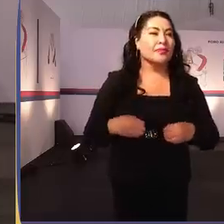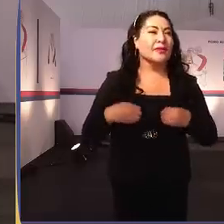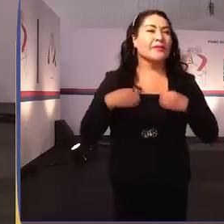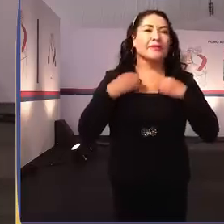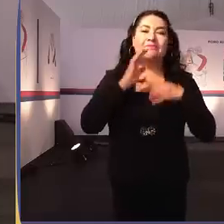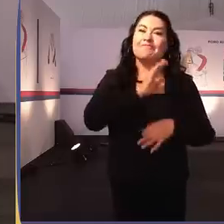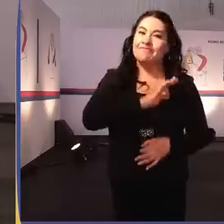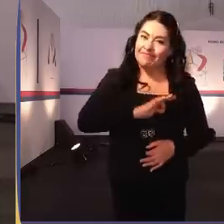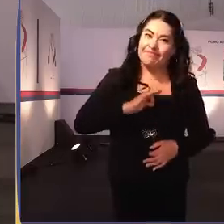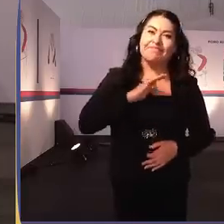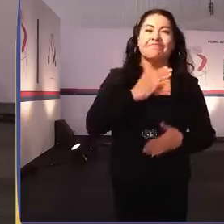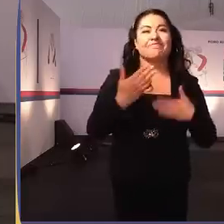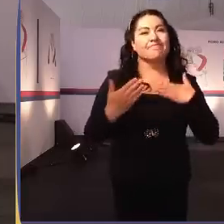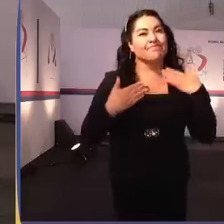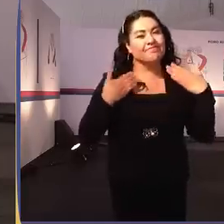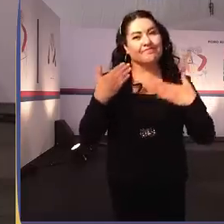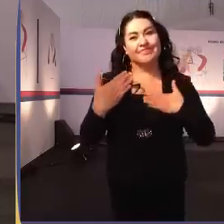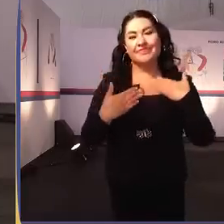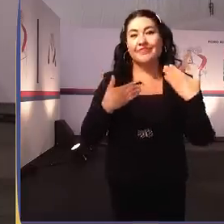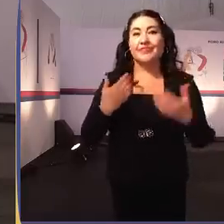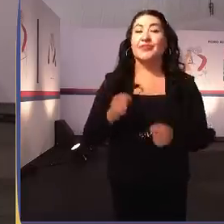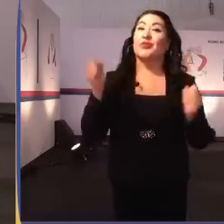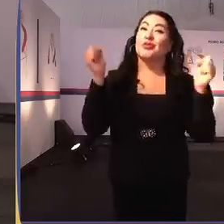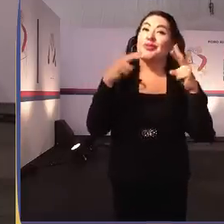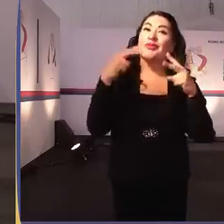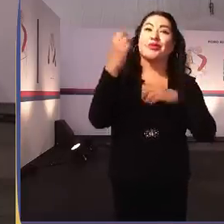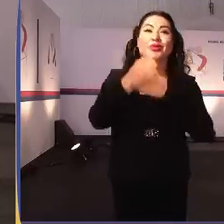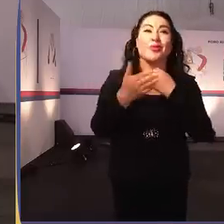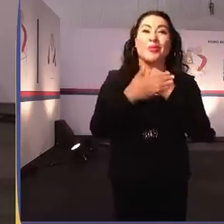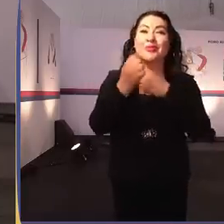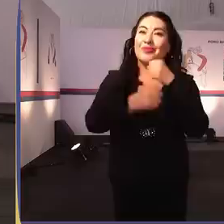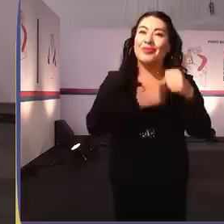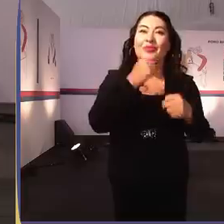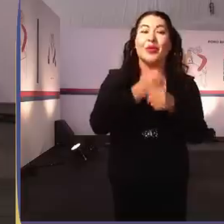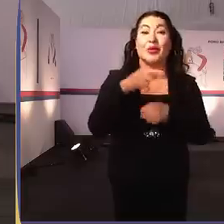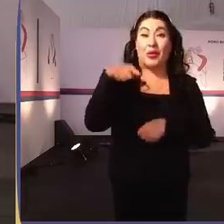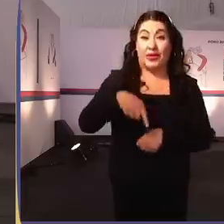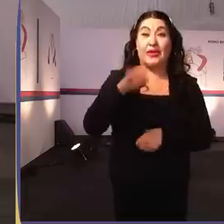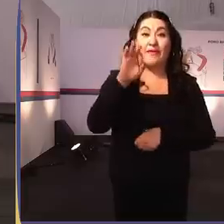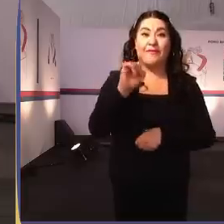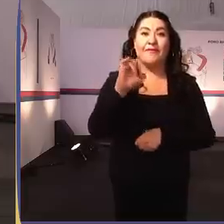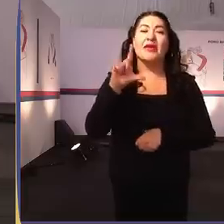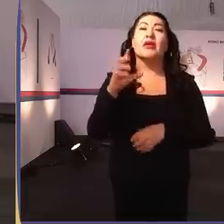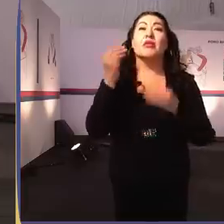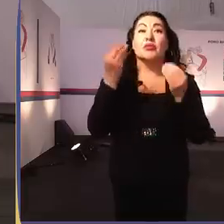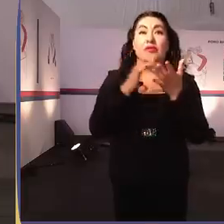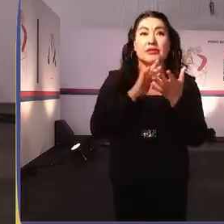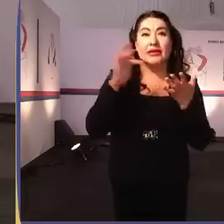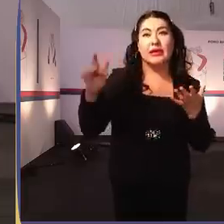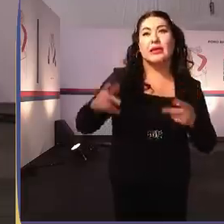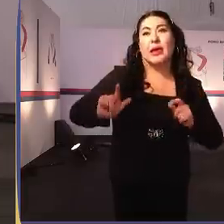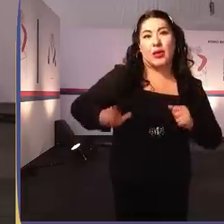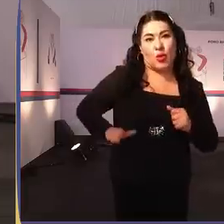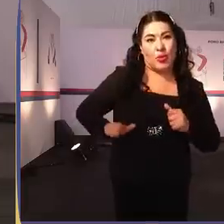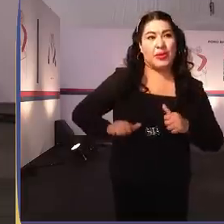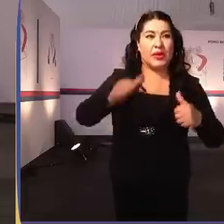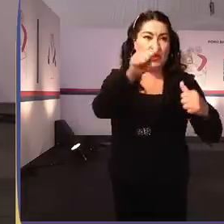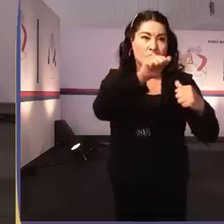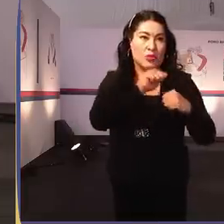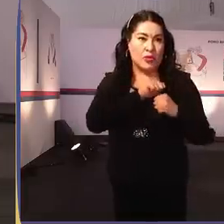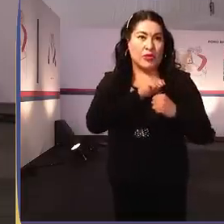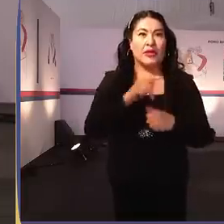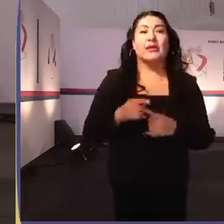ser felices. Y nos vemos el próximo año en esta feria. Muchas gracias a las autoridades de la ciudad, a